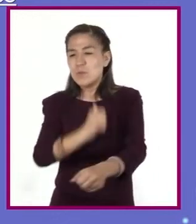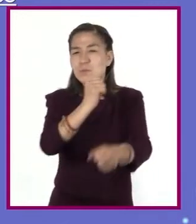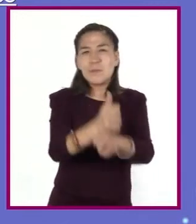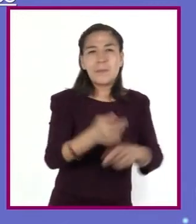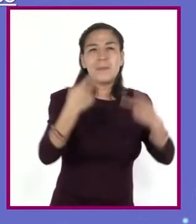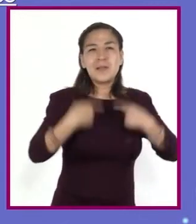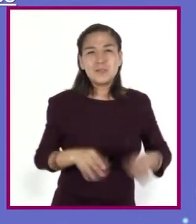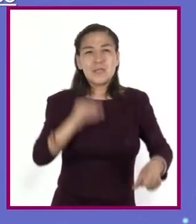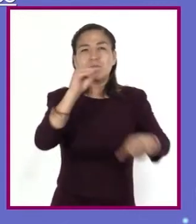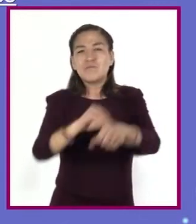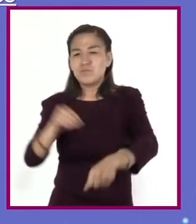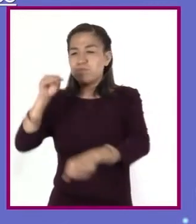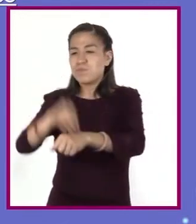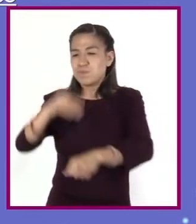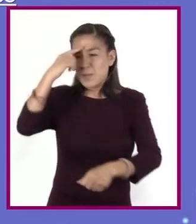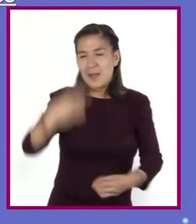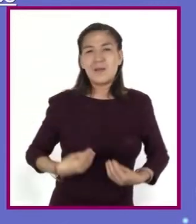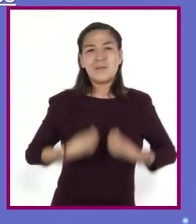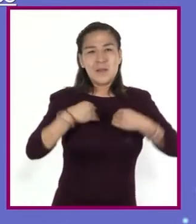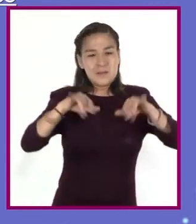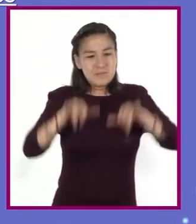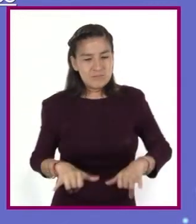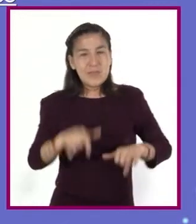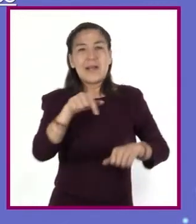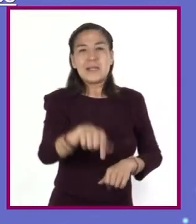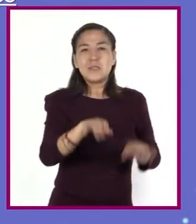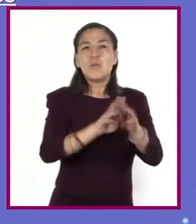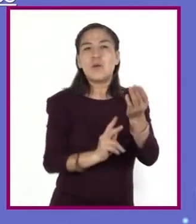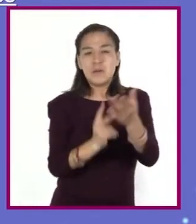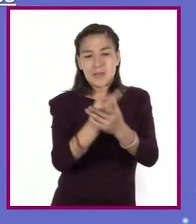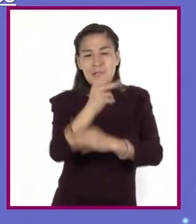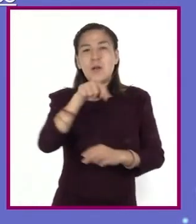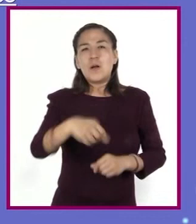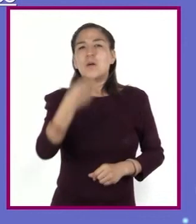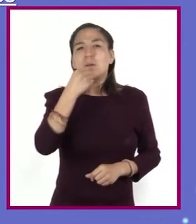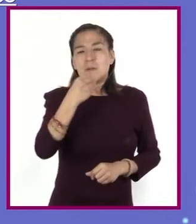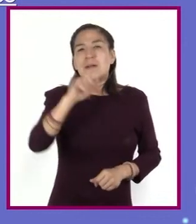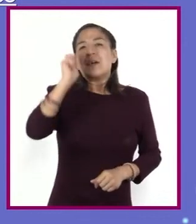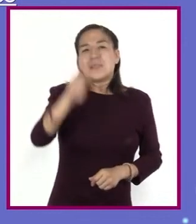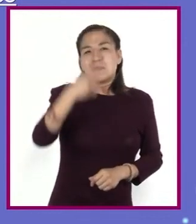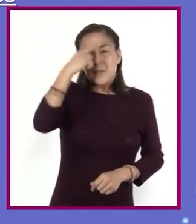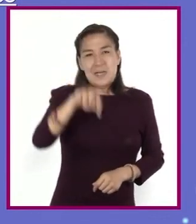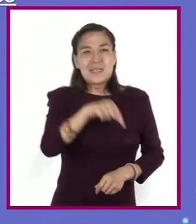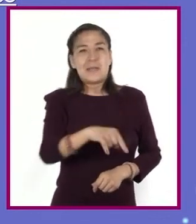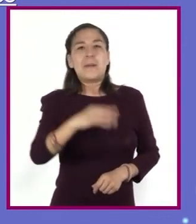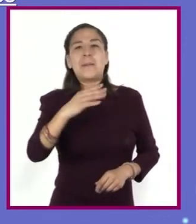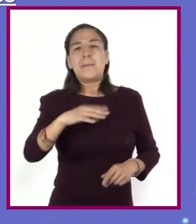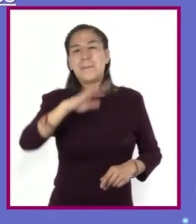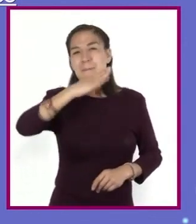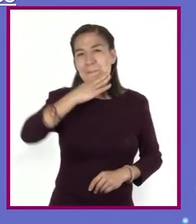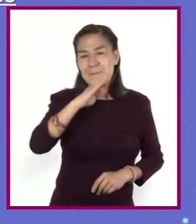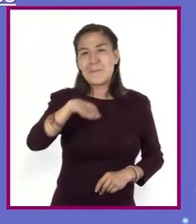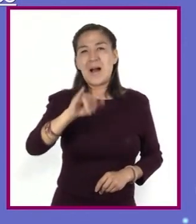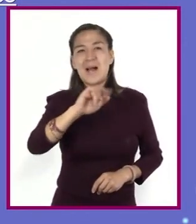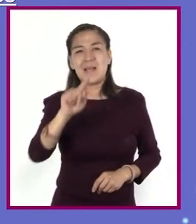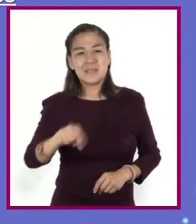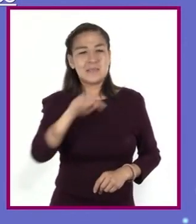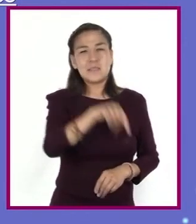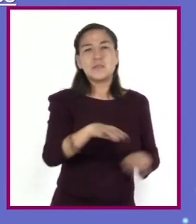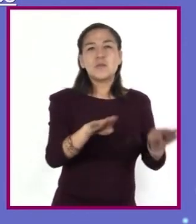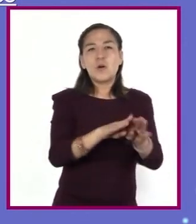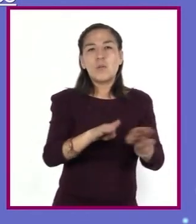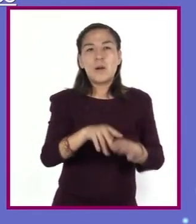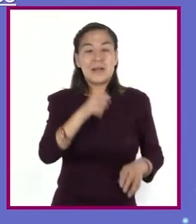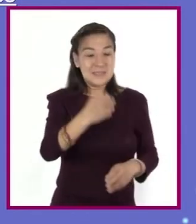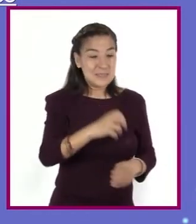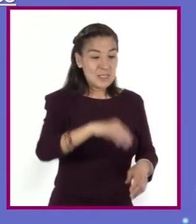poco y comenzaron a cultivar plantas, entre la principal fue la domesticación de maíz, que significó el paso de la vida